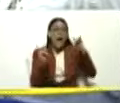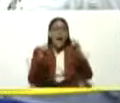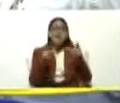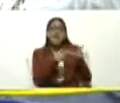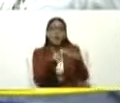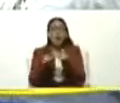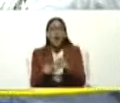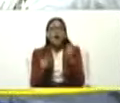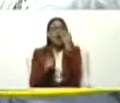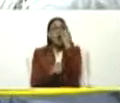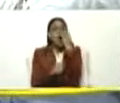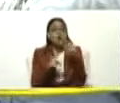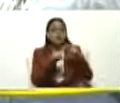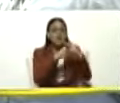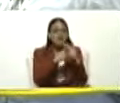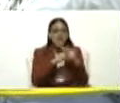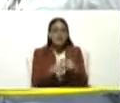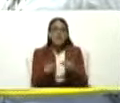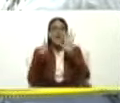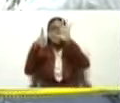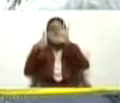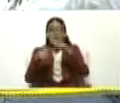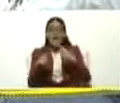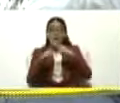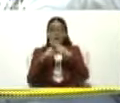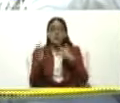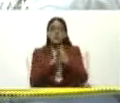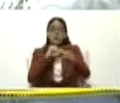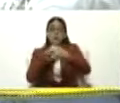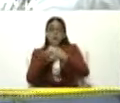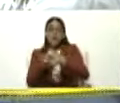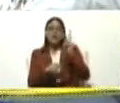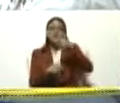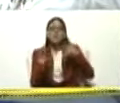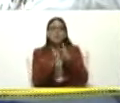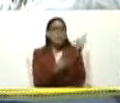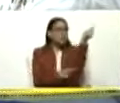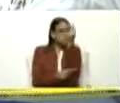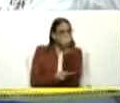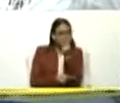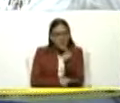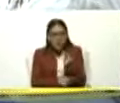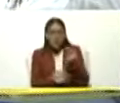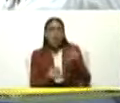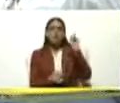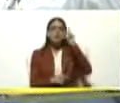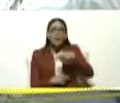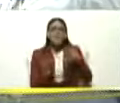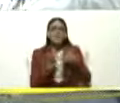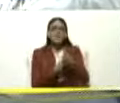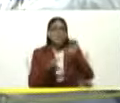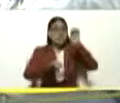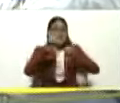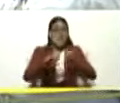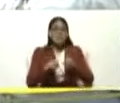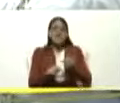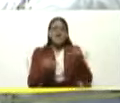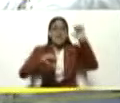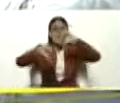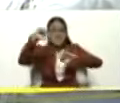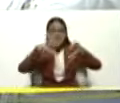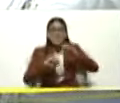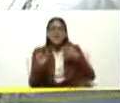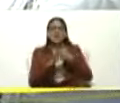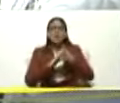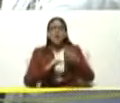electricidad, 6 talleres de electrónica, 2 talleres de dibujo técnico, ciencia biológica, física, química, robótica.